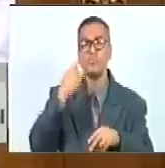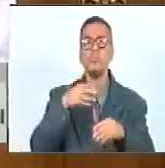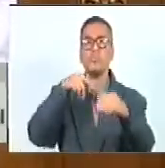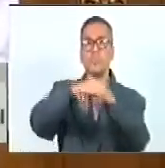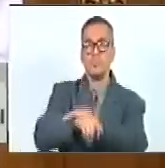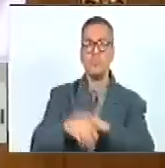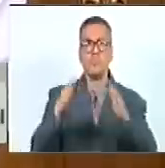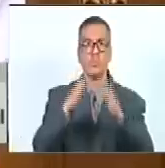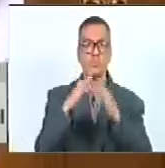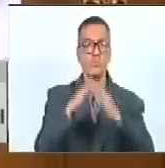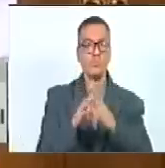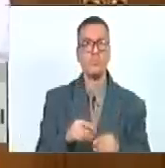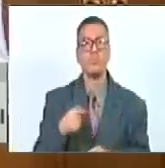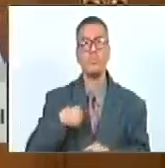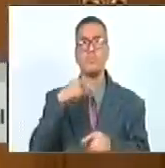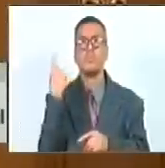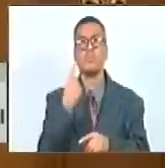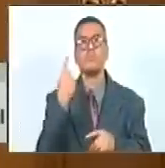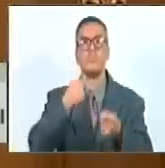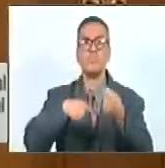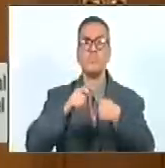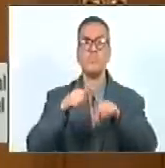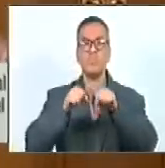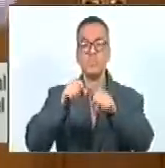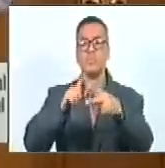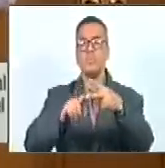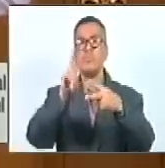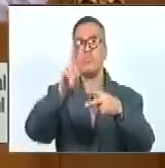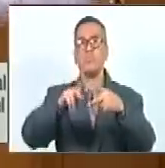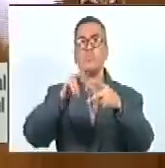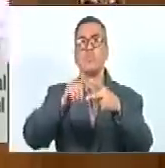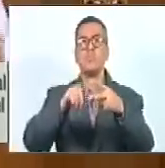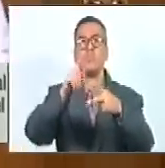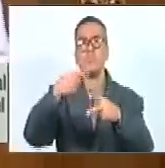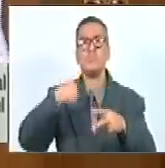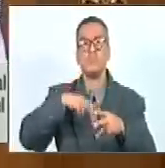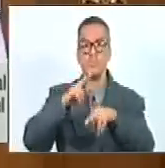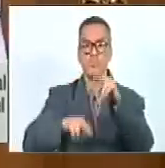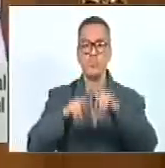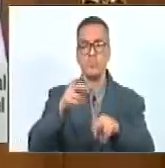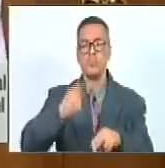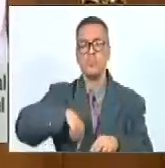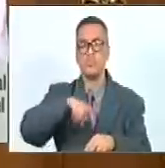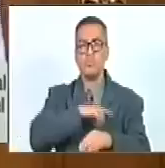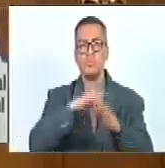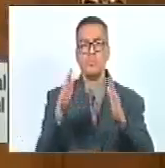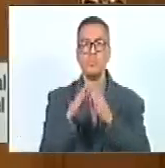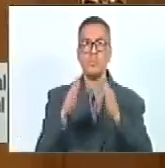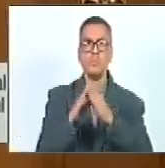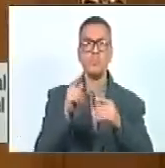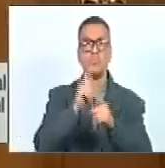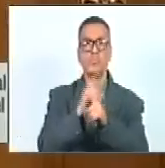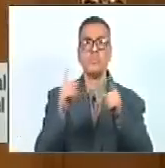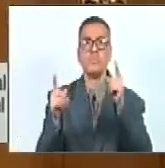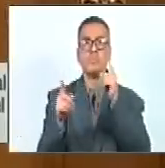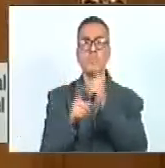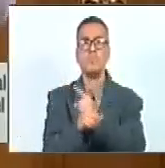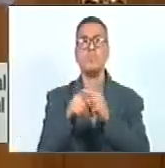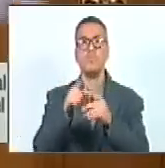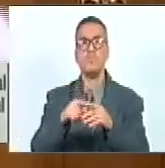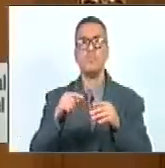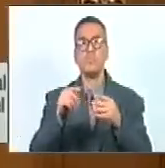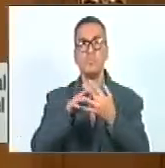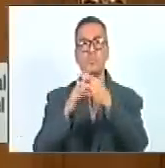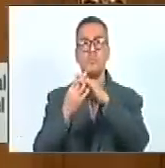acceso de la vivienda, no solo en el mercado secundario, sino también para la rehabilitación de nuestras viviendas, para la transformación de los